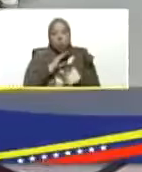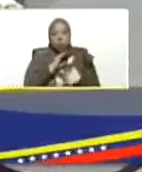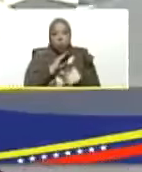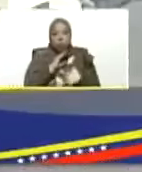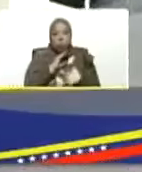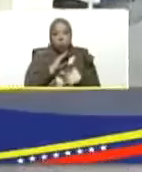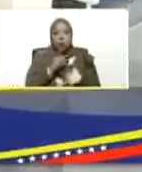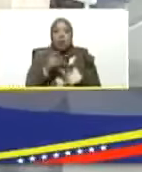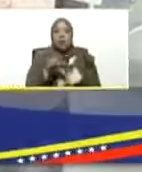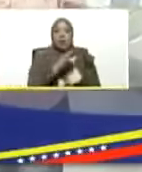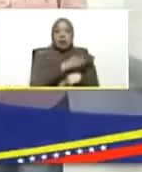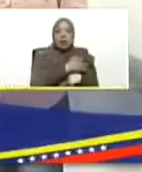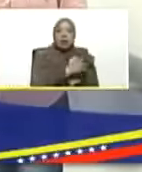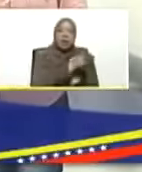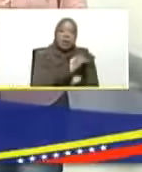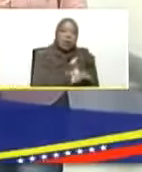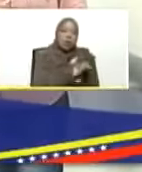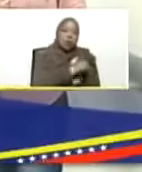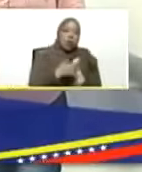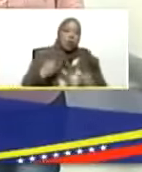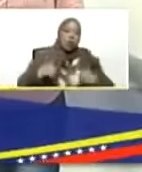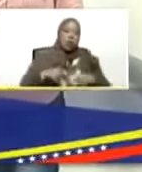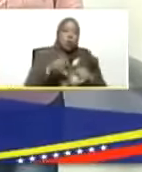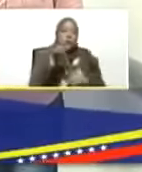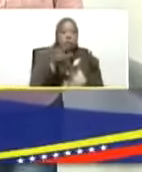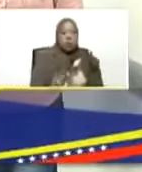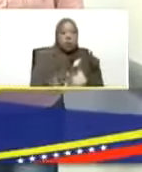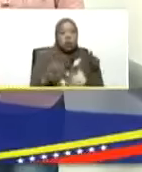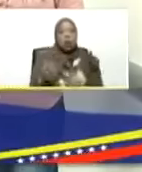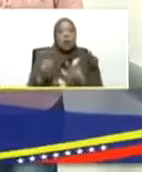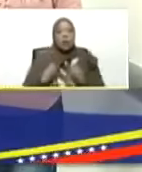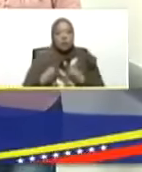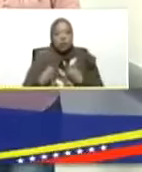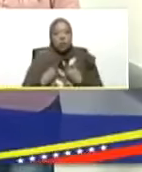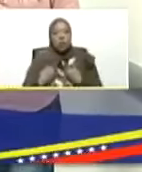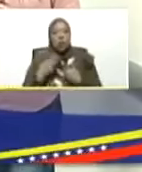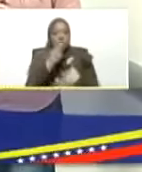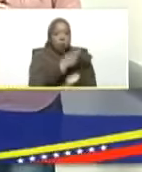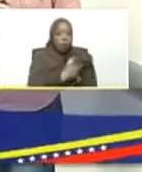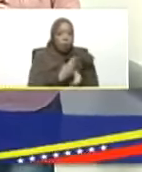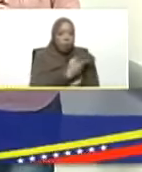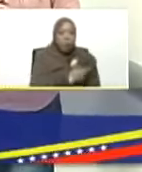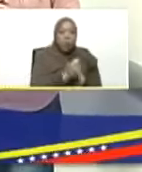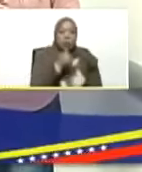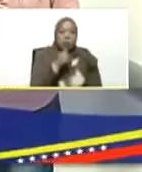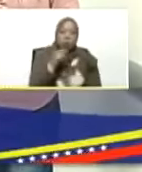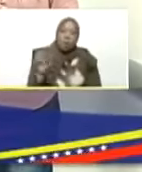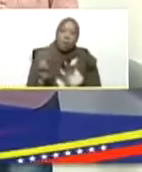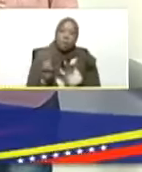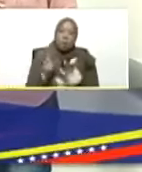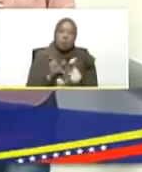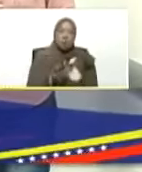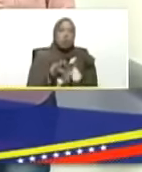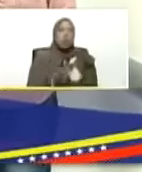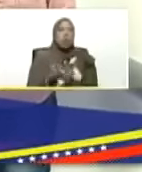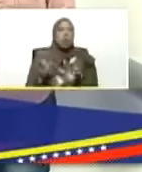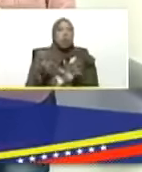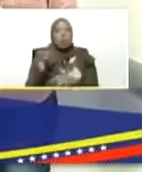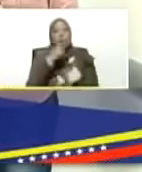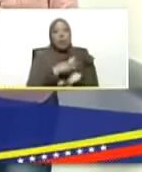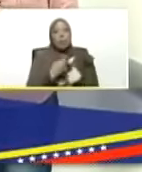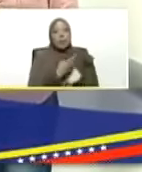salud hospitalaria integrada en un nuevo concepto, y Margarita pega adelante con este moderno